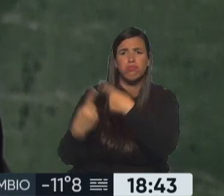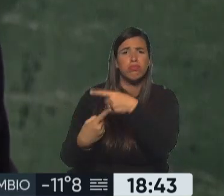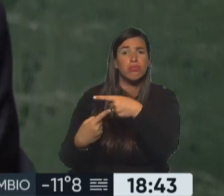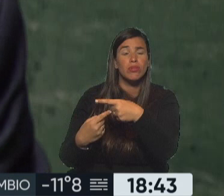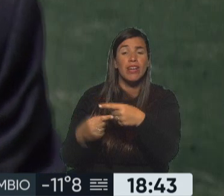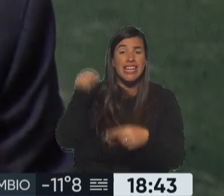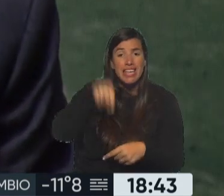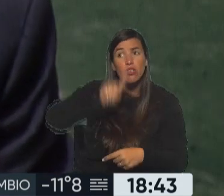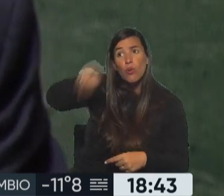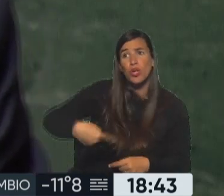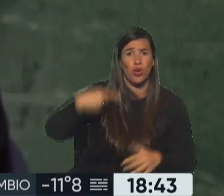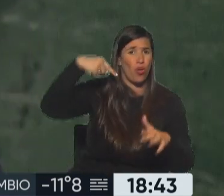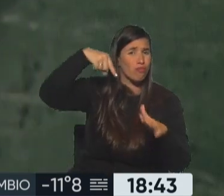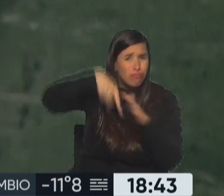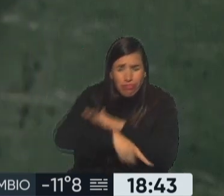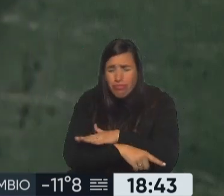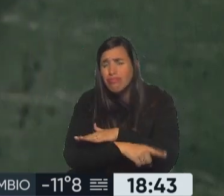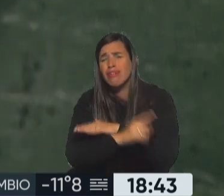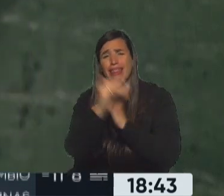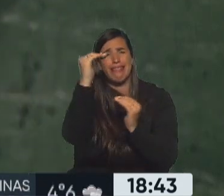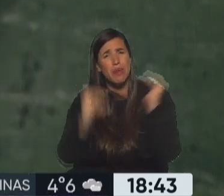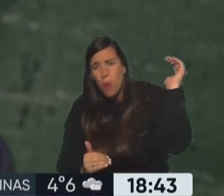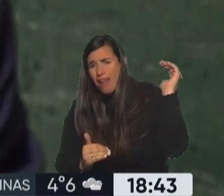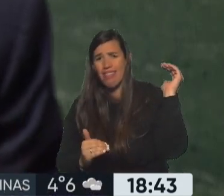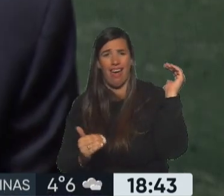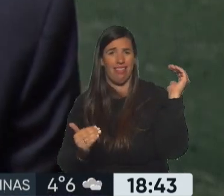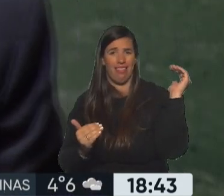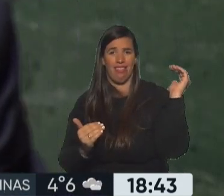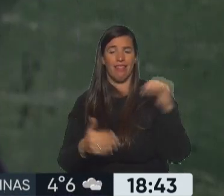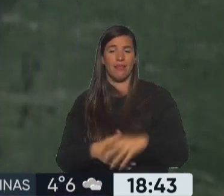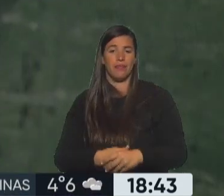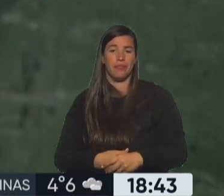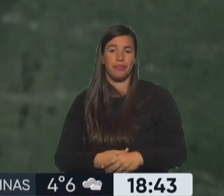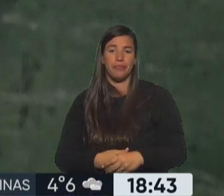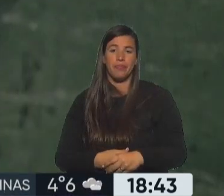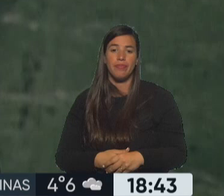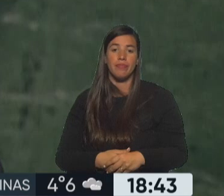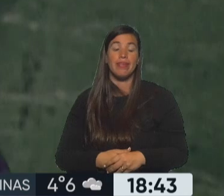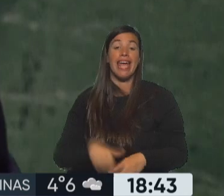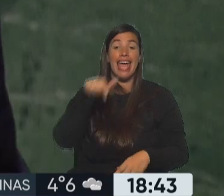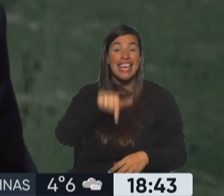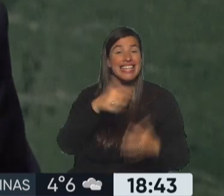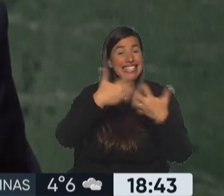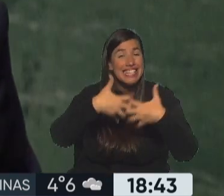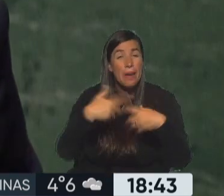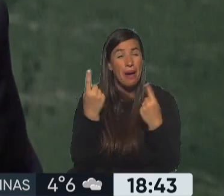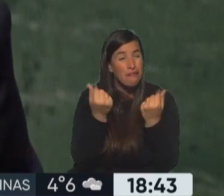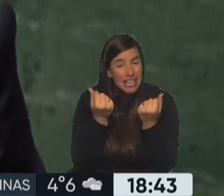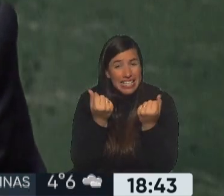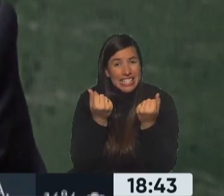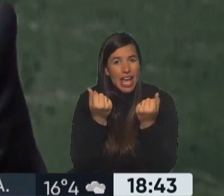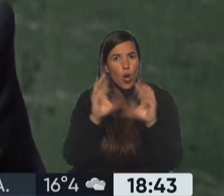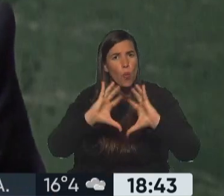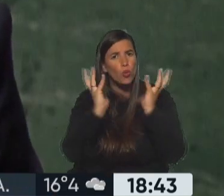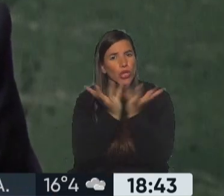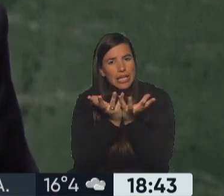la miseria que hoy ve el mundo. La arquitectura financiera mundial solo sirve para concentrar el